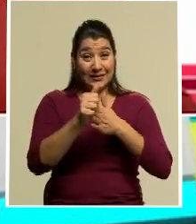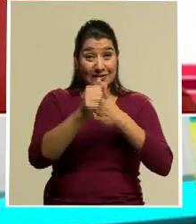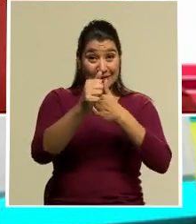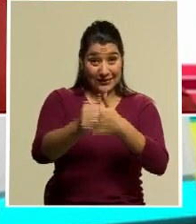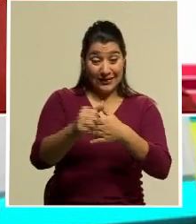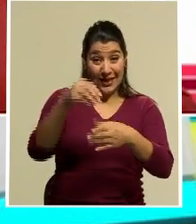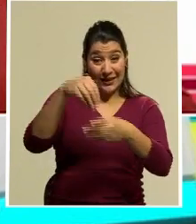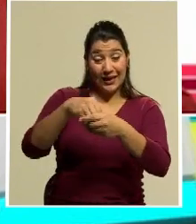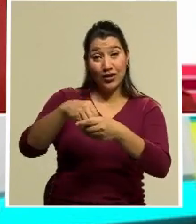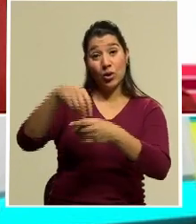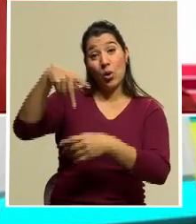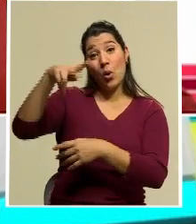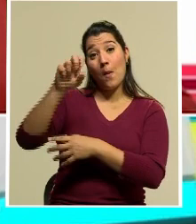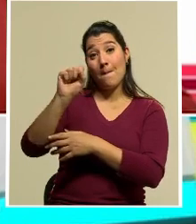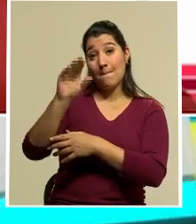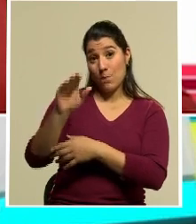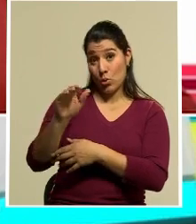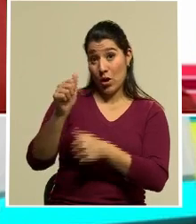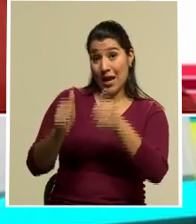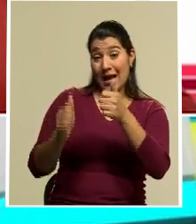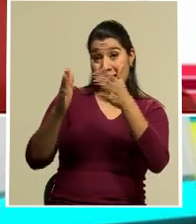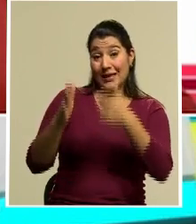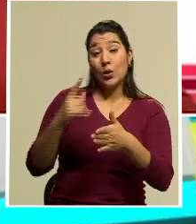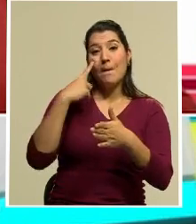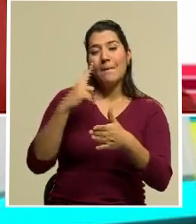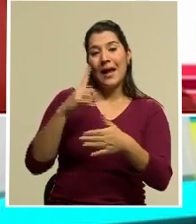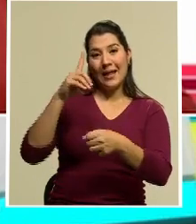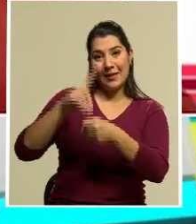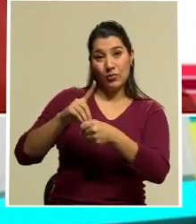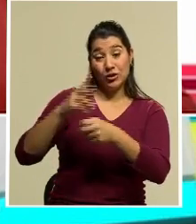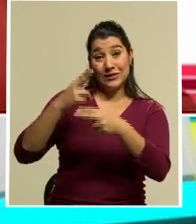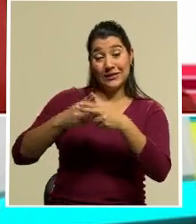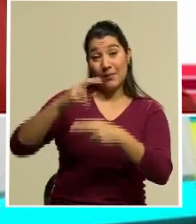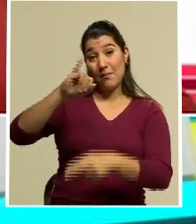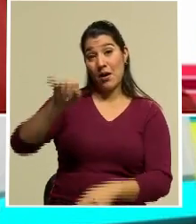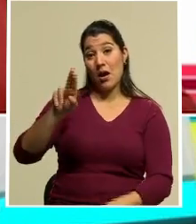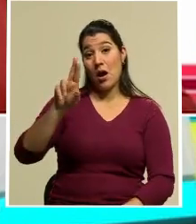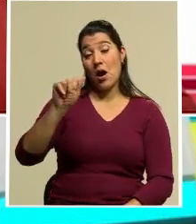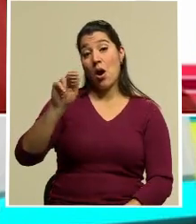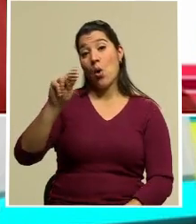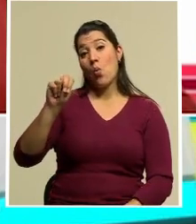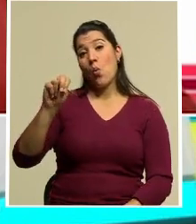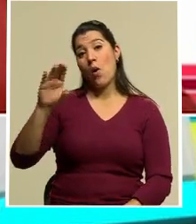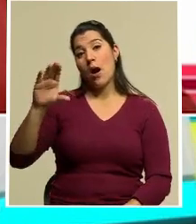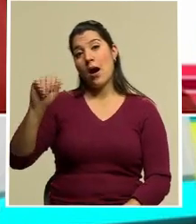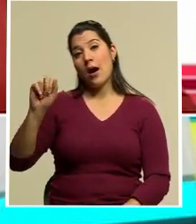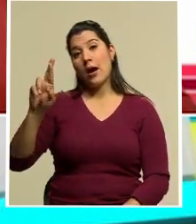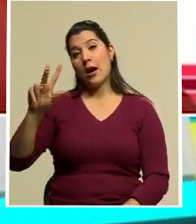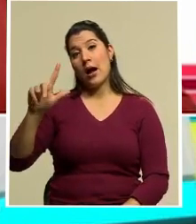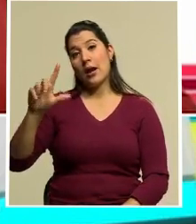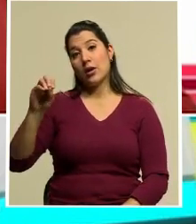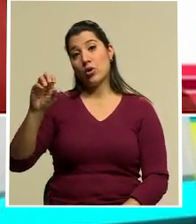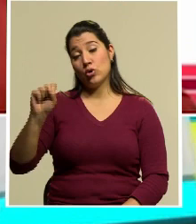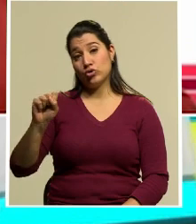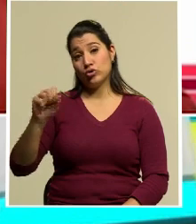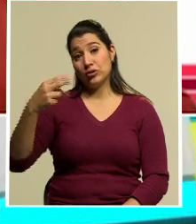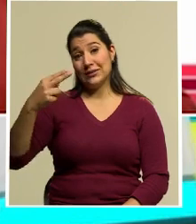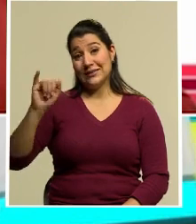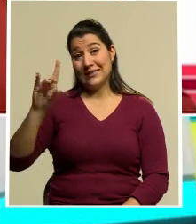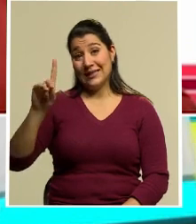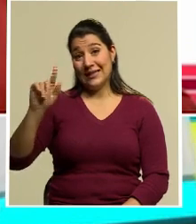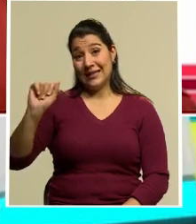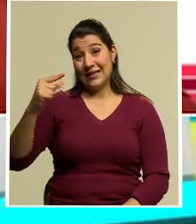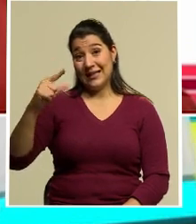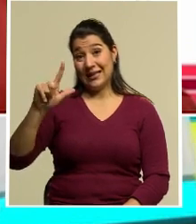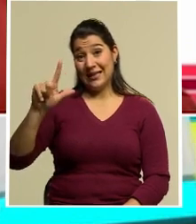y candidato a diputado Juan Carlos Hidalgo dijo que usted en política no sabía dónde estaba parada,